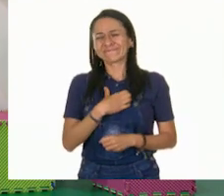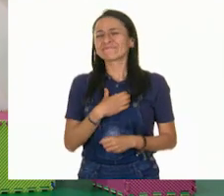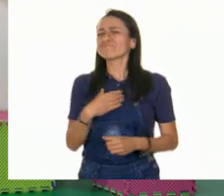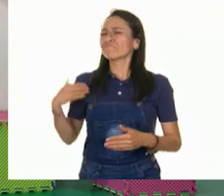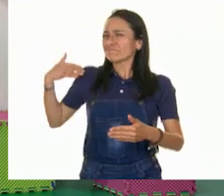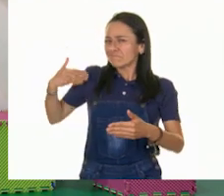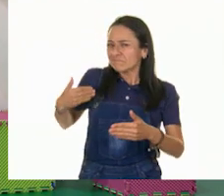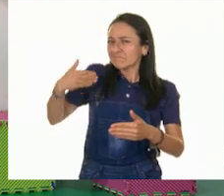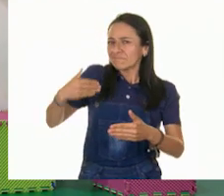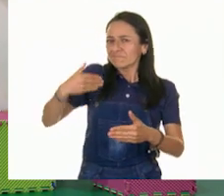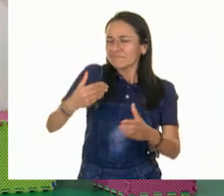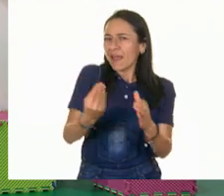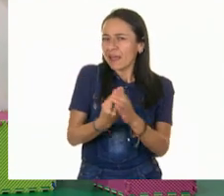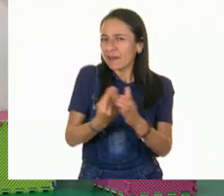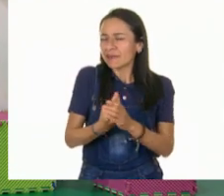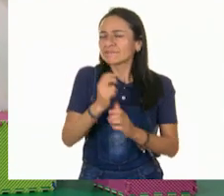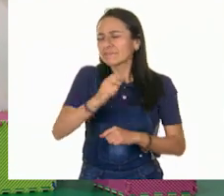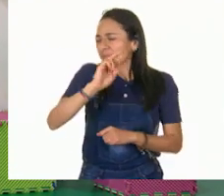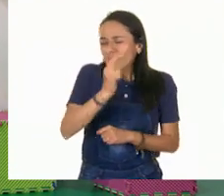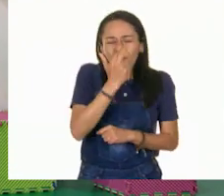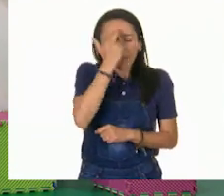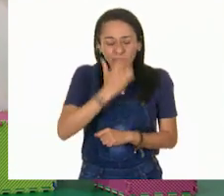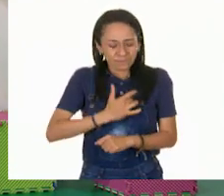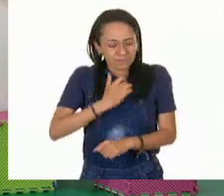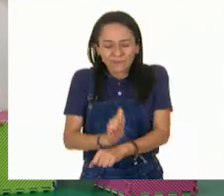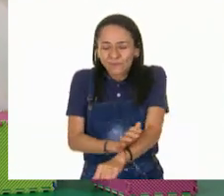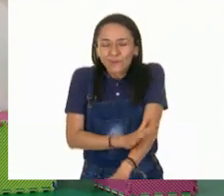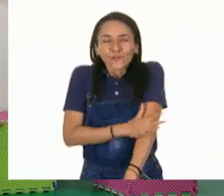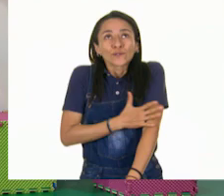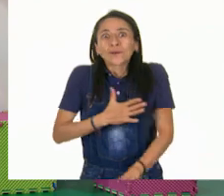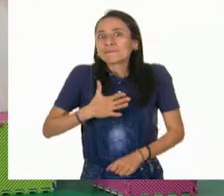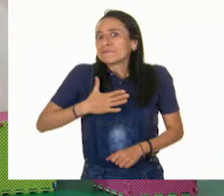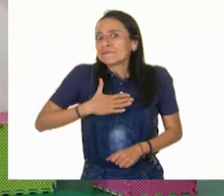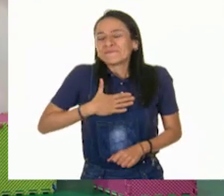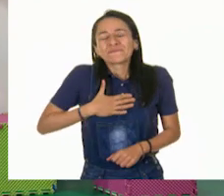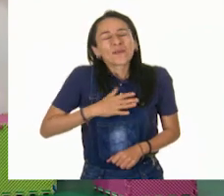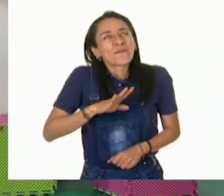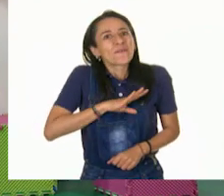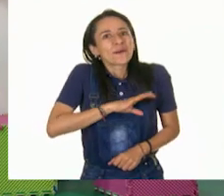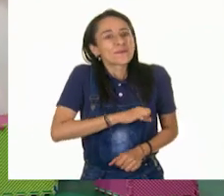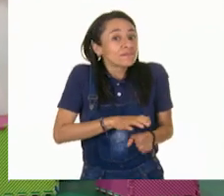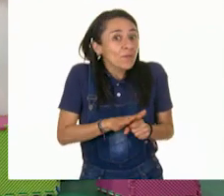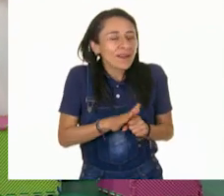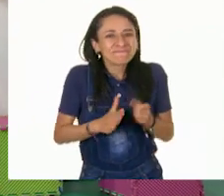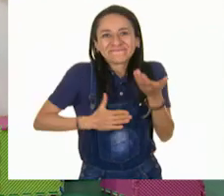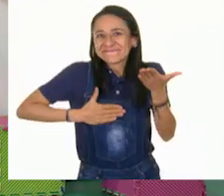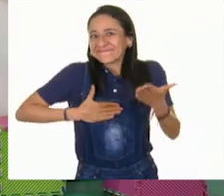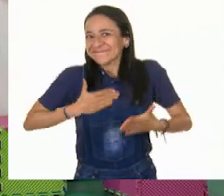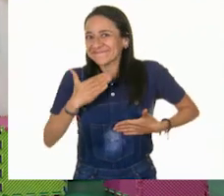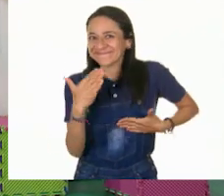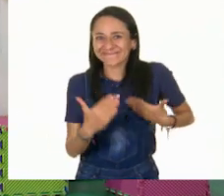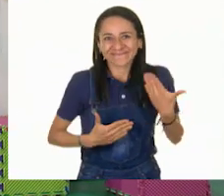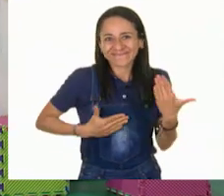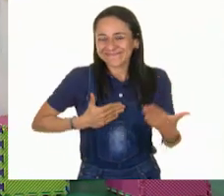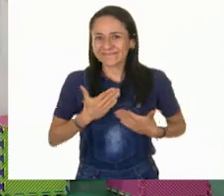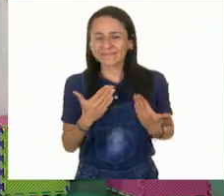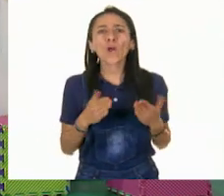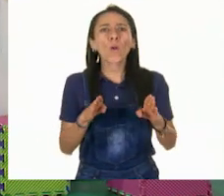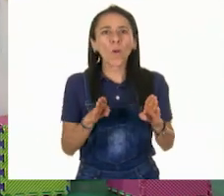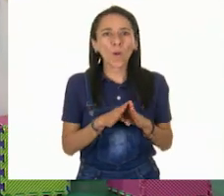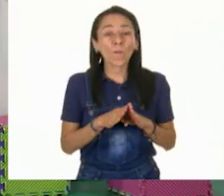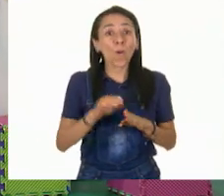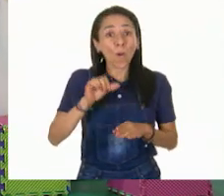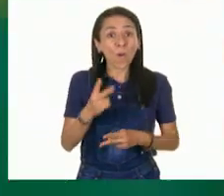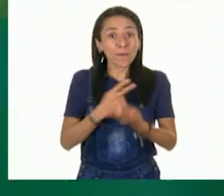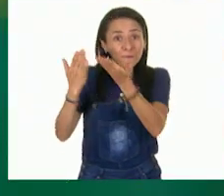sobre una de mis emociones favoritas, la alegría. Y para lograrlo, nos acompaña hoy un experto en alegrar a niñas